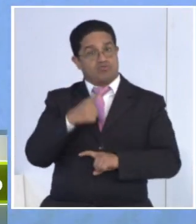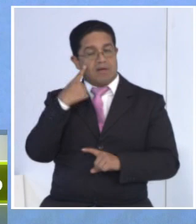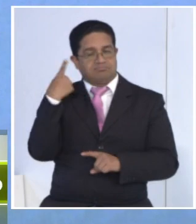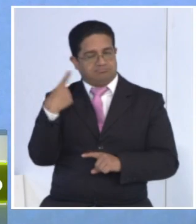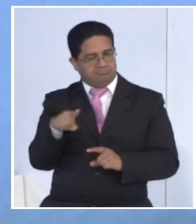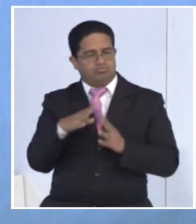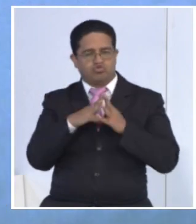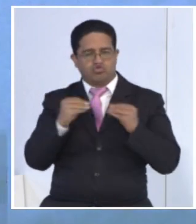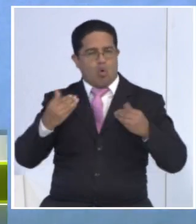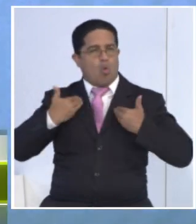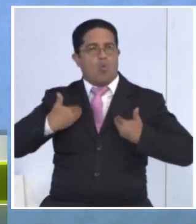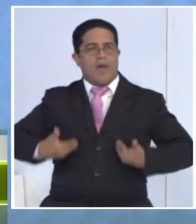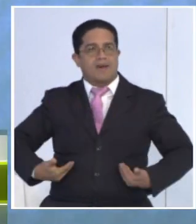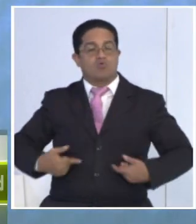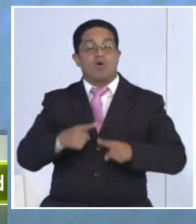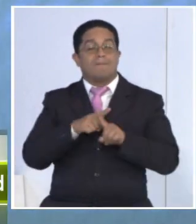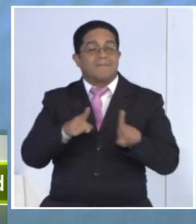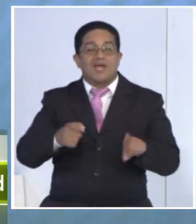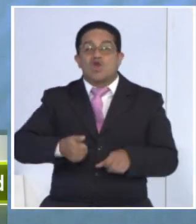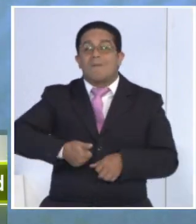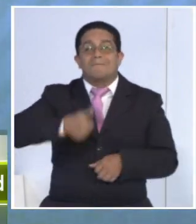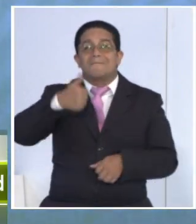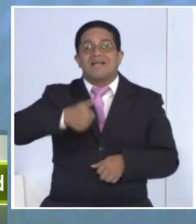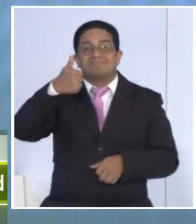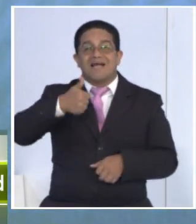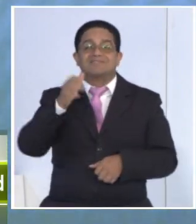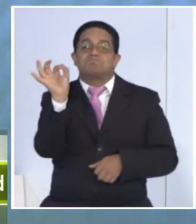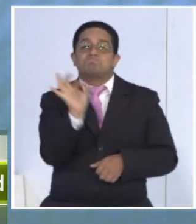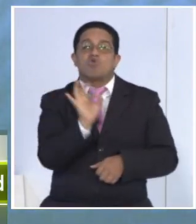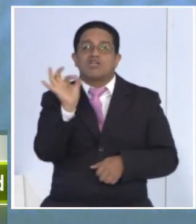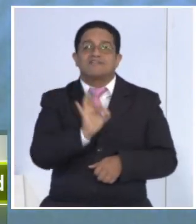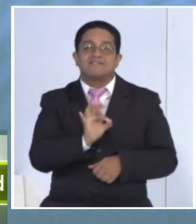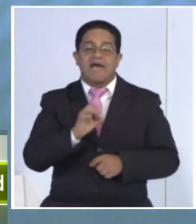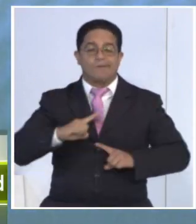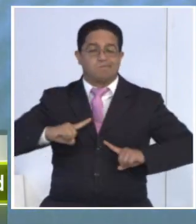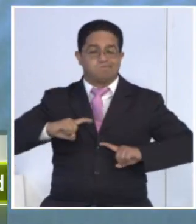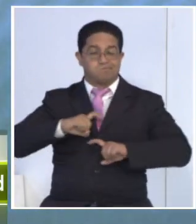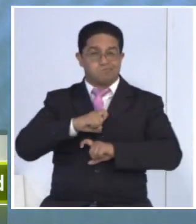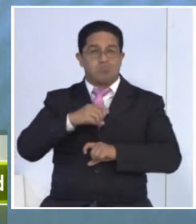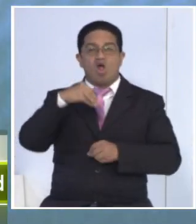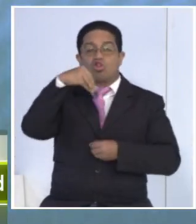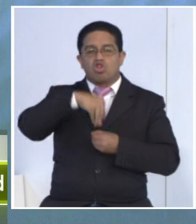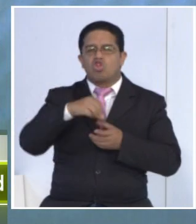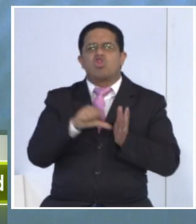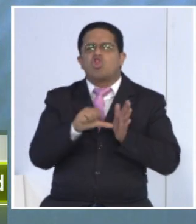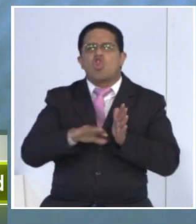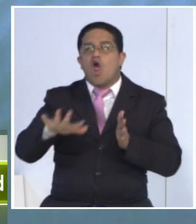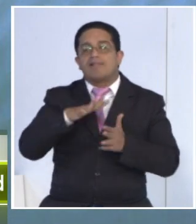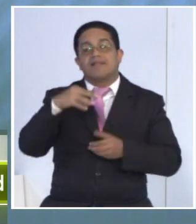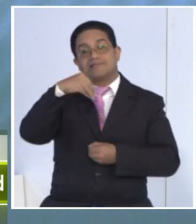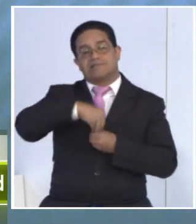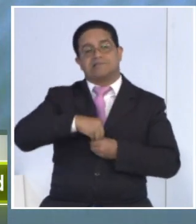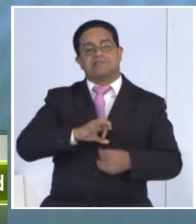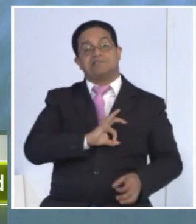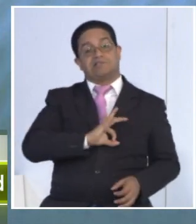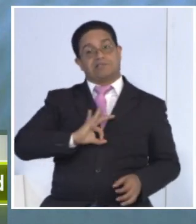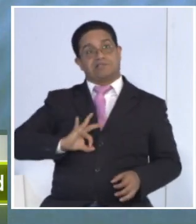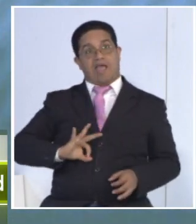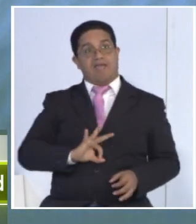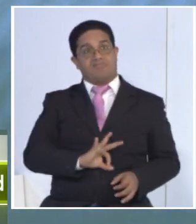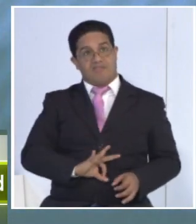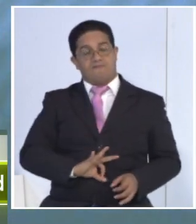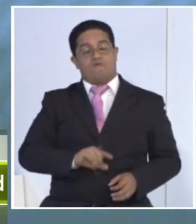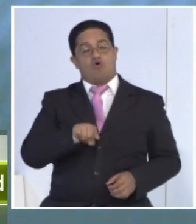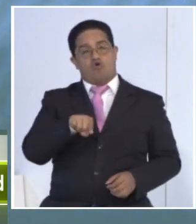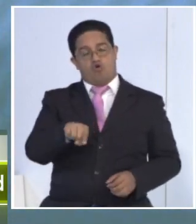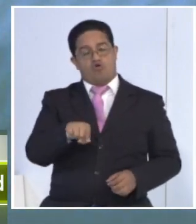organismo, pero el mayor concentración de microbiota está en el sistema digestivo y dentro del sistema